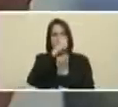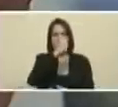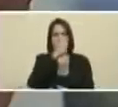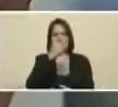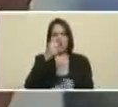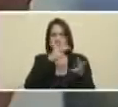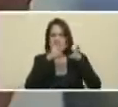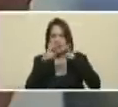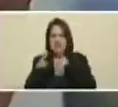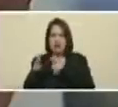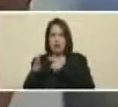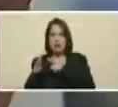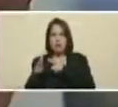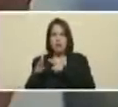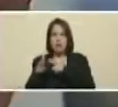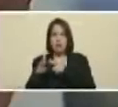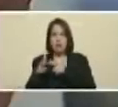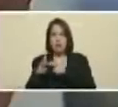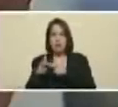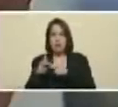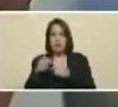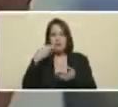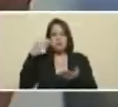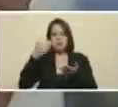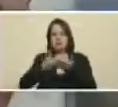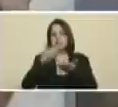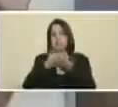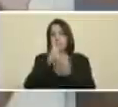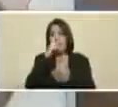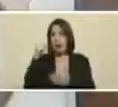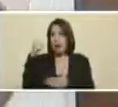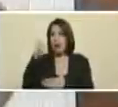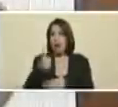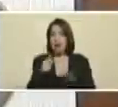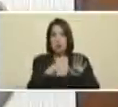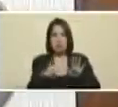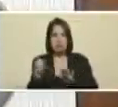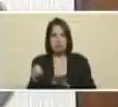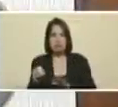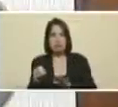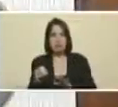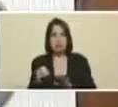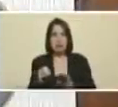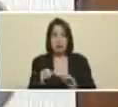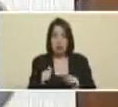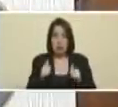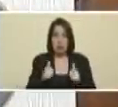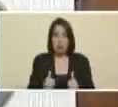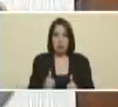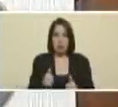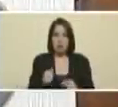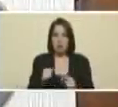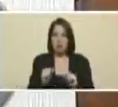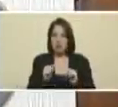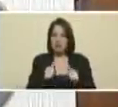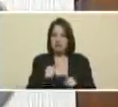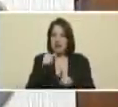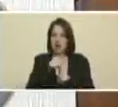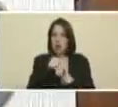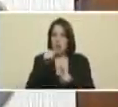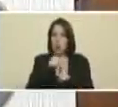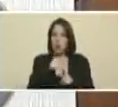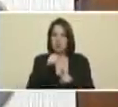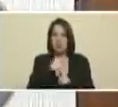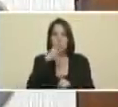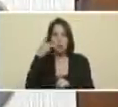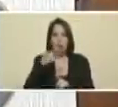guerrillero que había puesto su pellejo en juego desde los años 60, volver a la lucha política legal